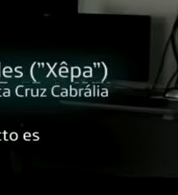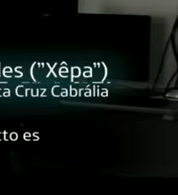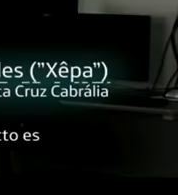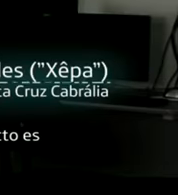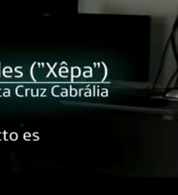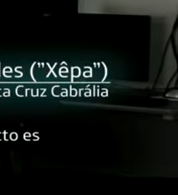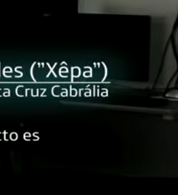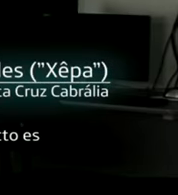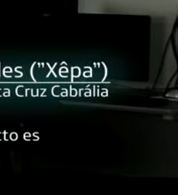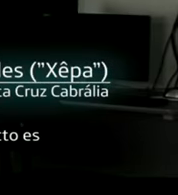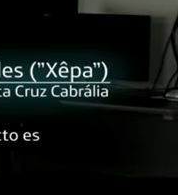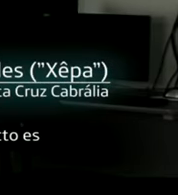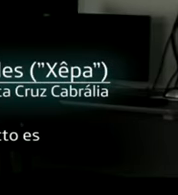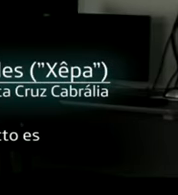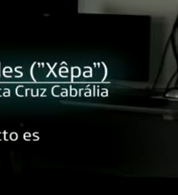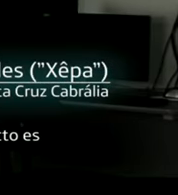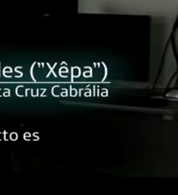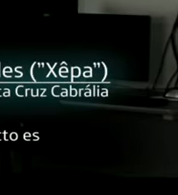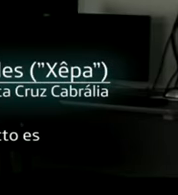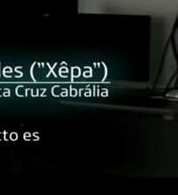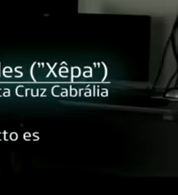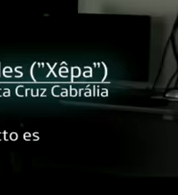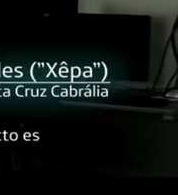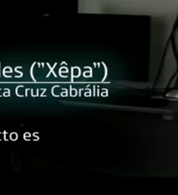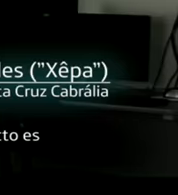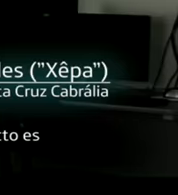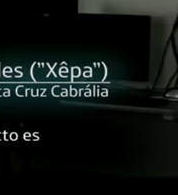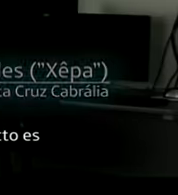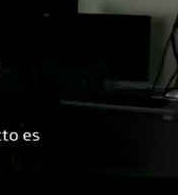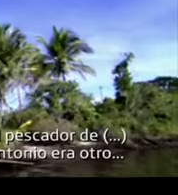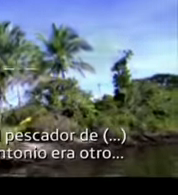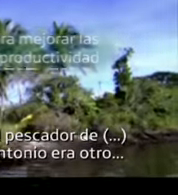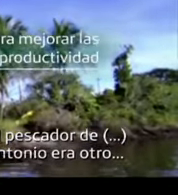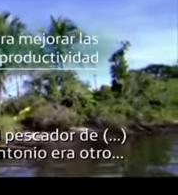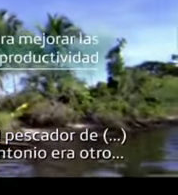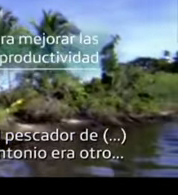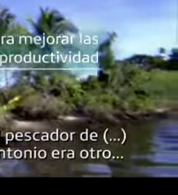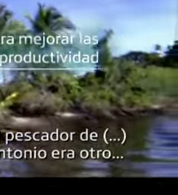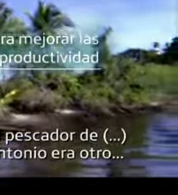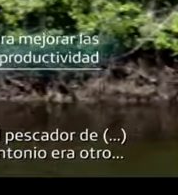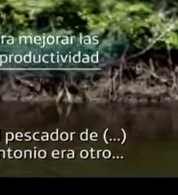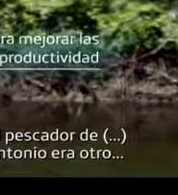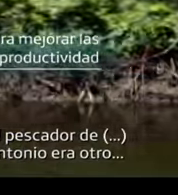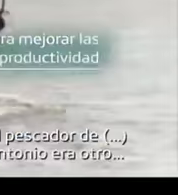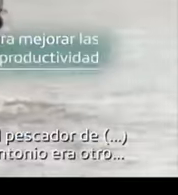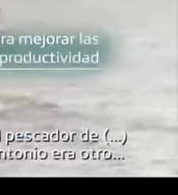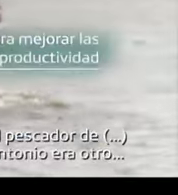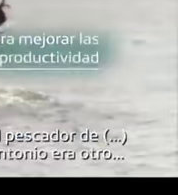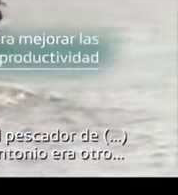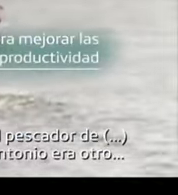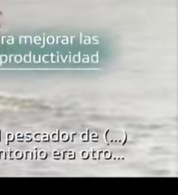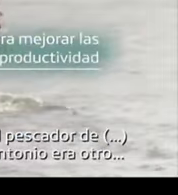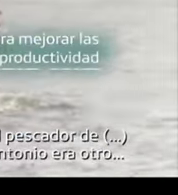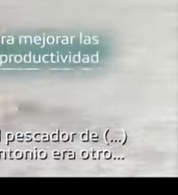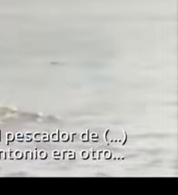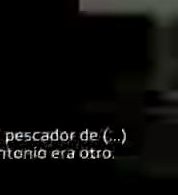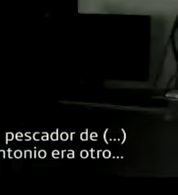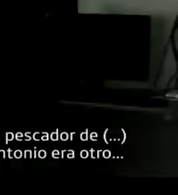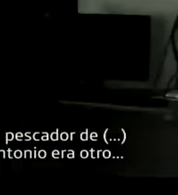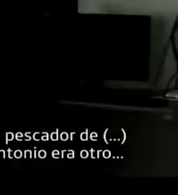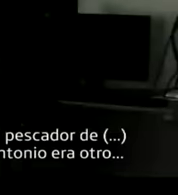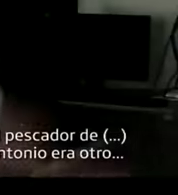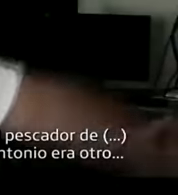Eu vejo que o mais importante que o esporte trouxe ajudou a nos criar a unidade nossa. A PIP falava, o pescador indígena era um, pescador do